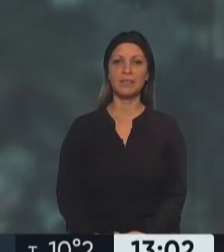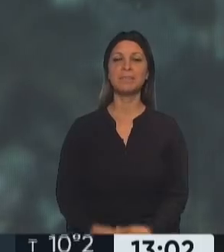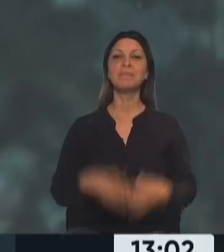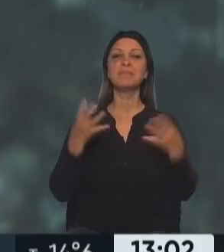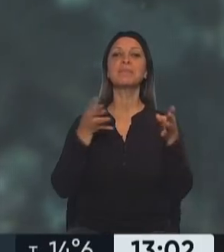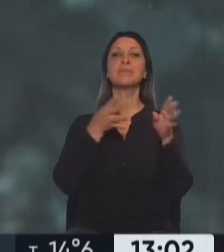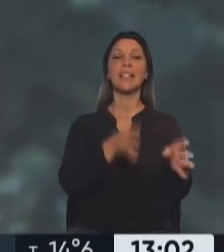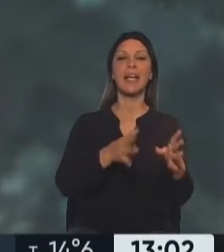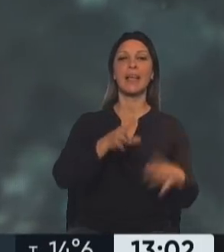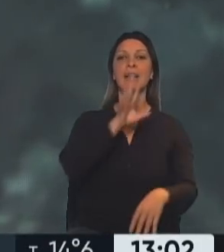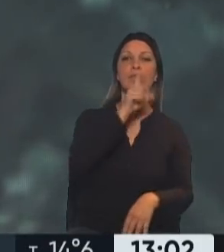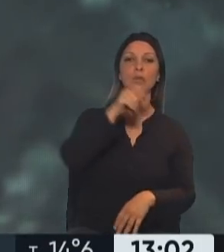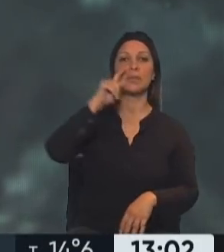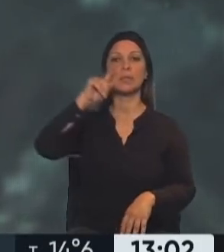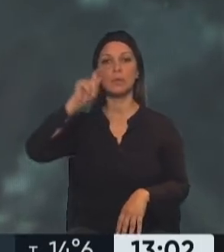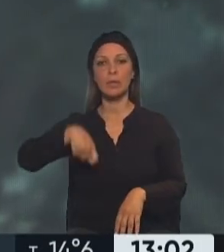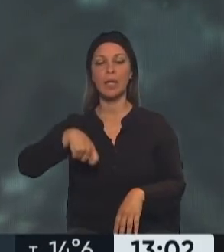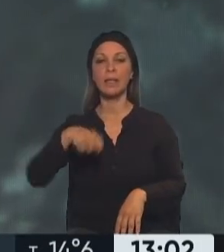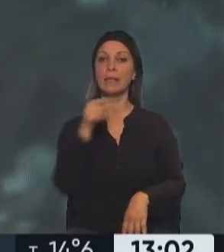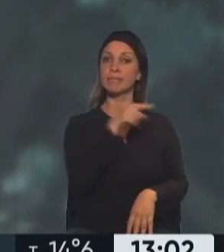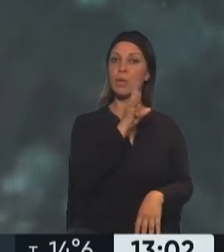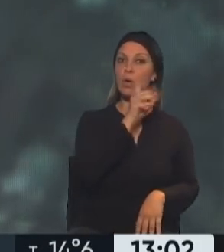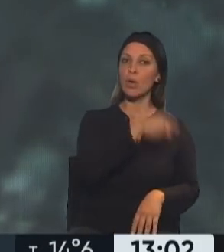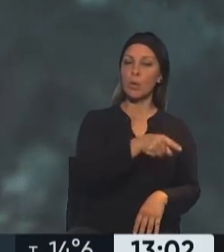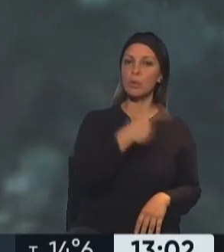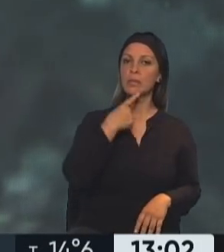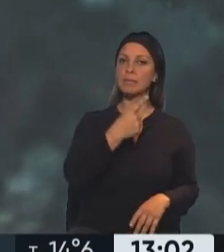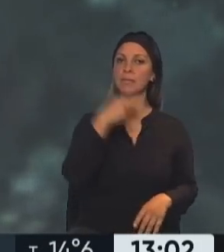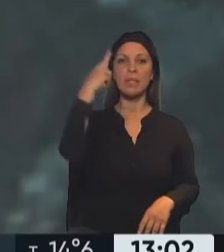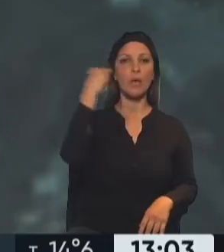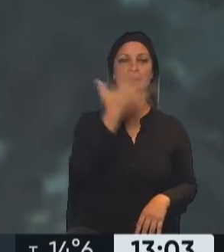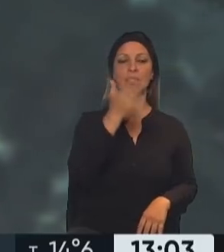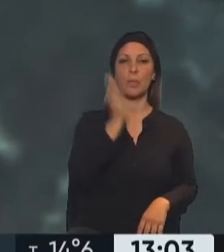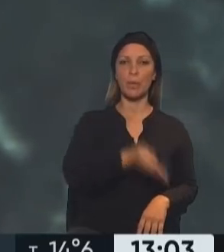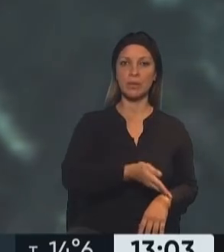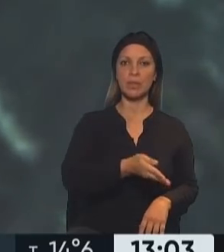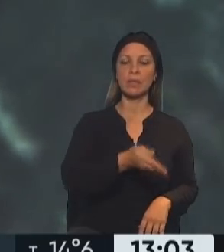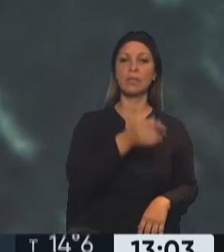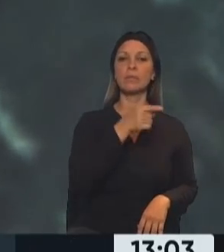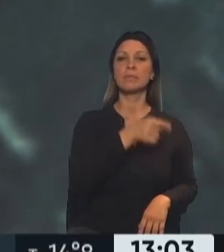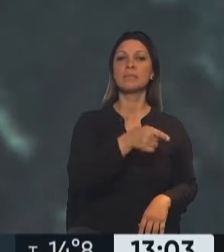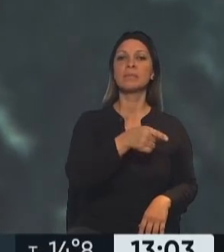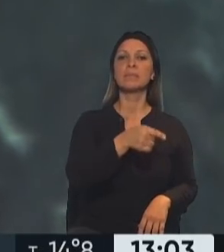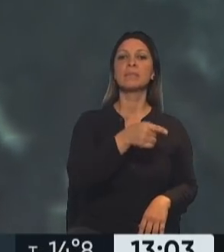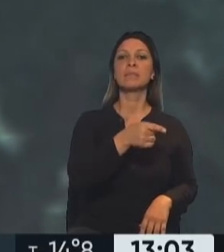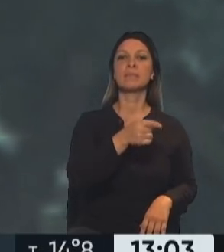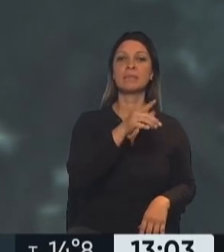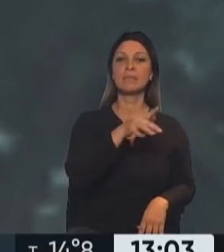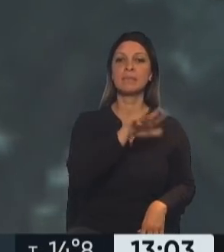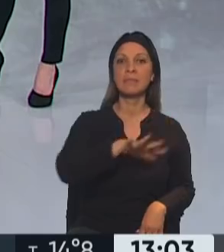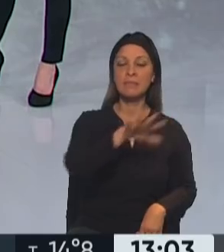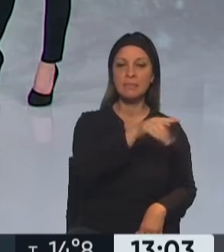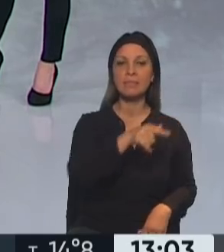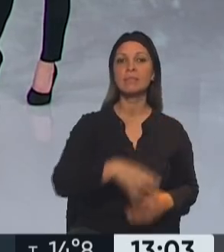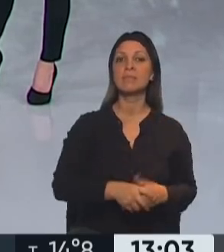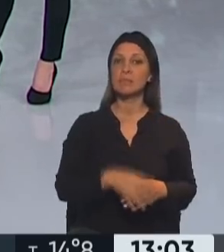guerra entre Rusia y Ucrania y Rusia, que está señalando que ya maneja el 95% de la región del Lugansk. Así